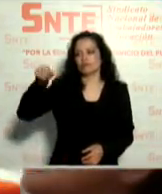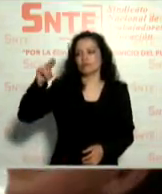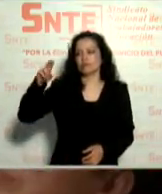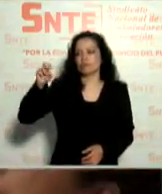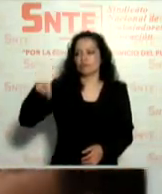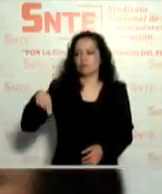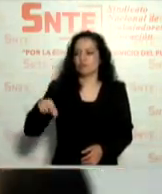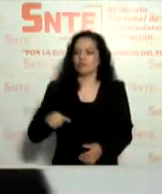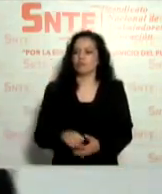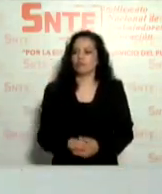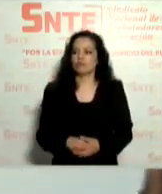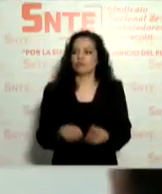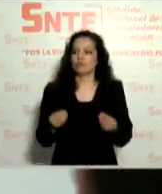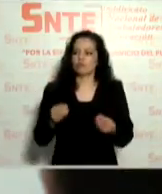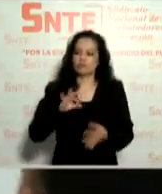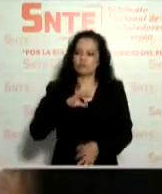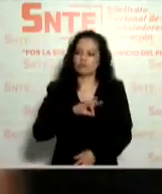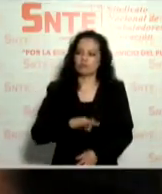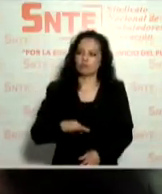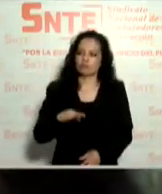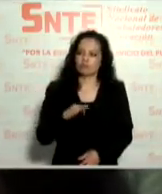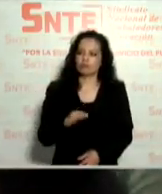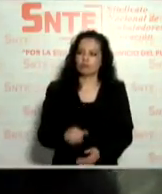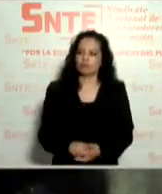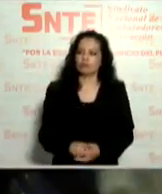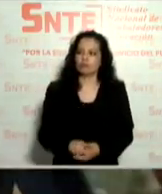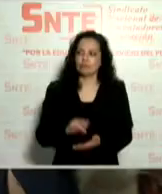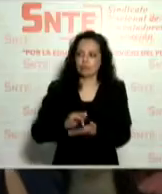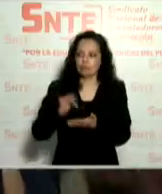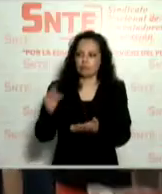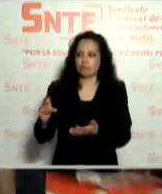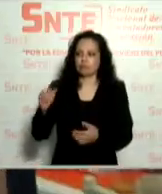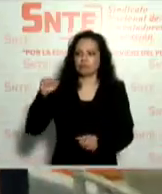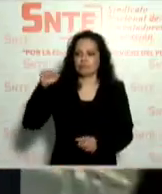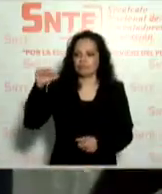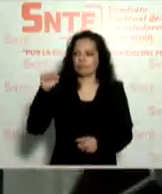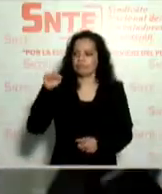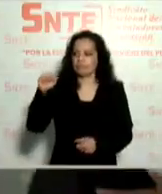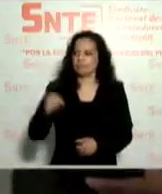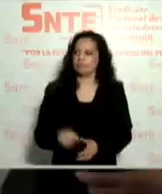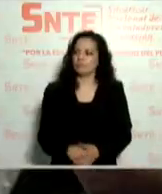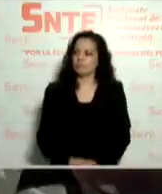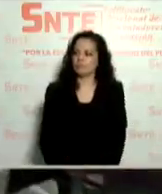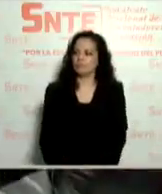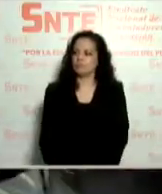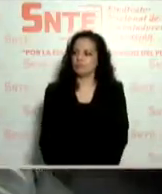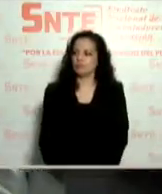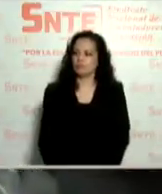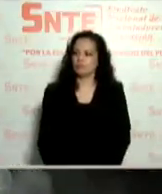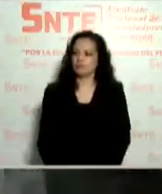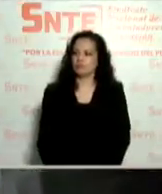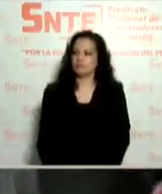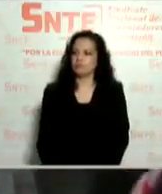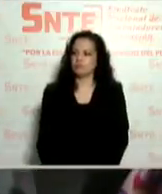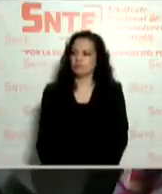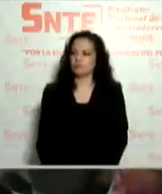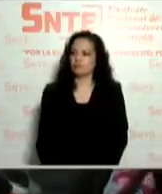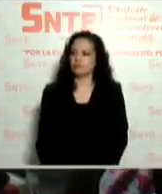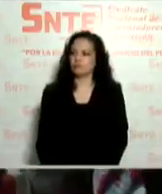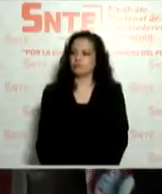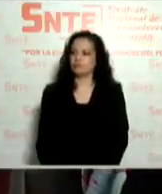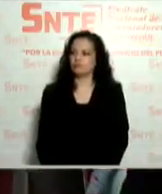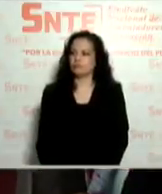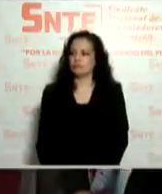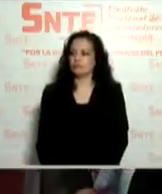maestro Alfonso Cepeda Salas. Muchas gracias por su emotivo mensaje. CENTE, CENTE, CENTE,